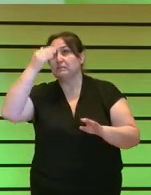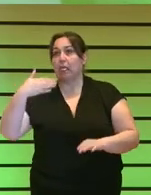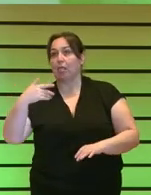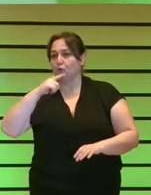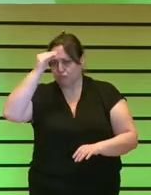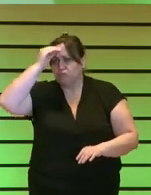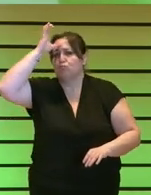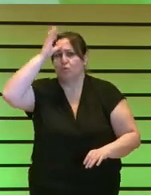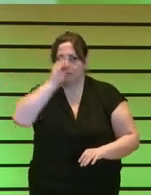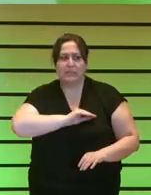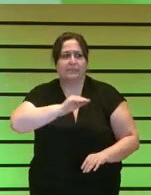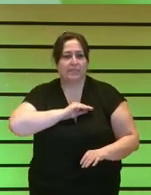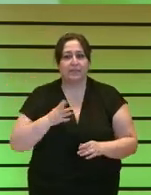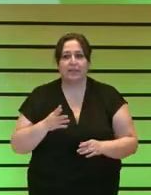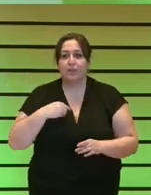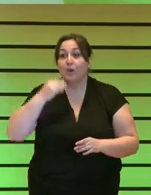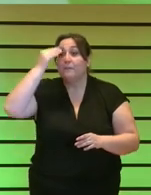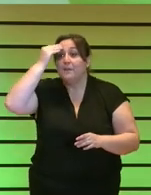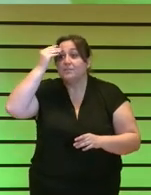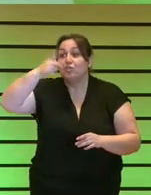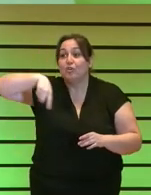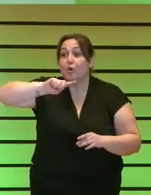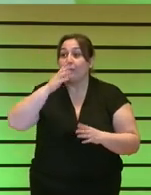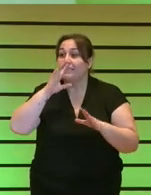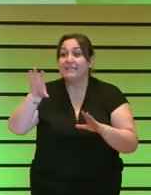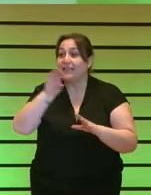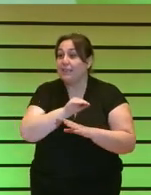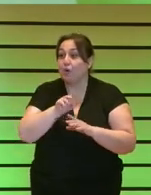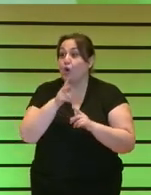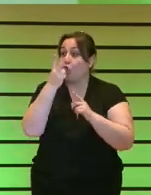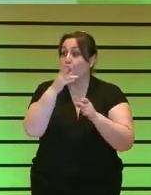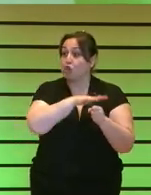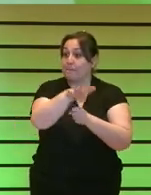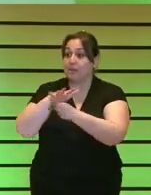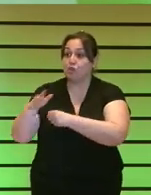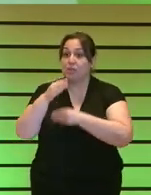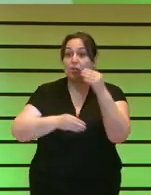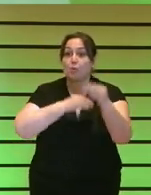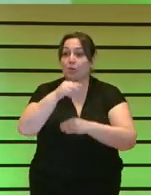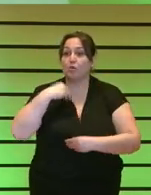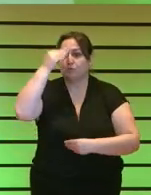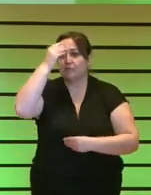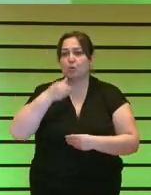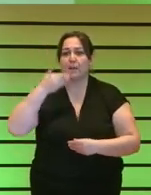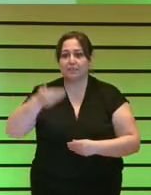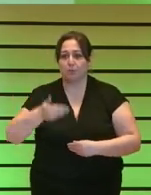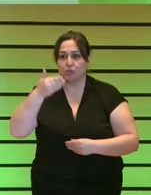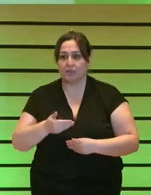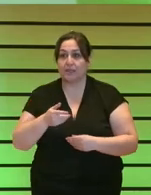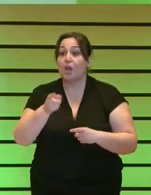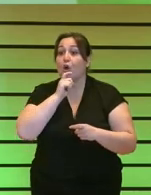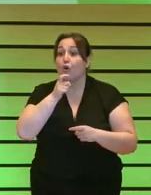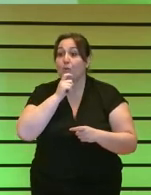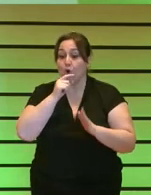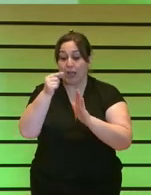pensáis y creo que lo habéis entendido en los dos ámbitos de actuación que yo creo que son fundamentales primero incorporando estos